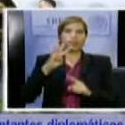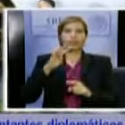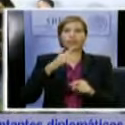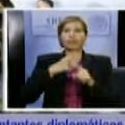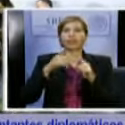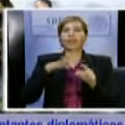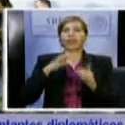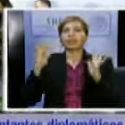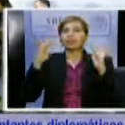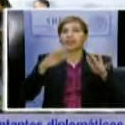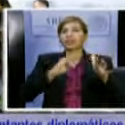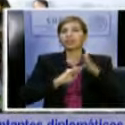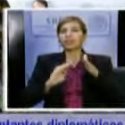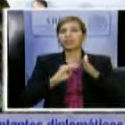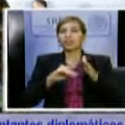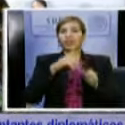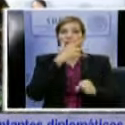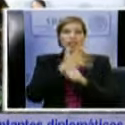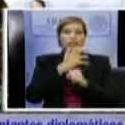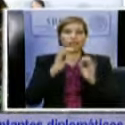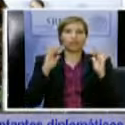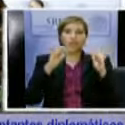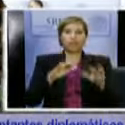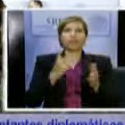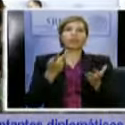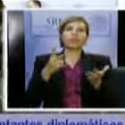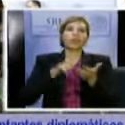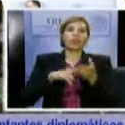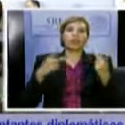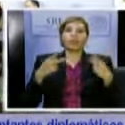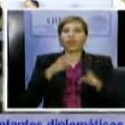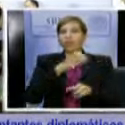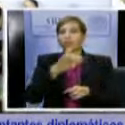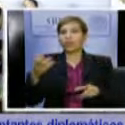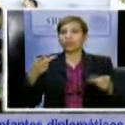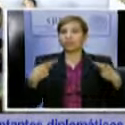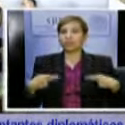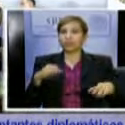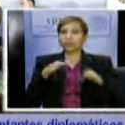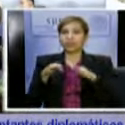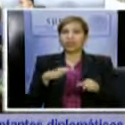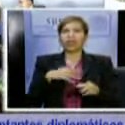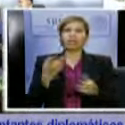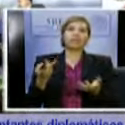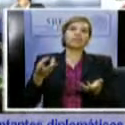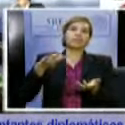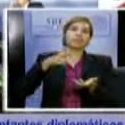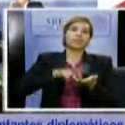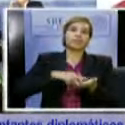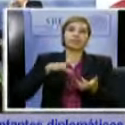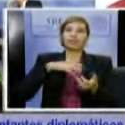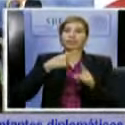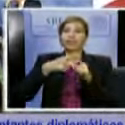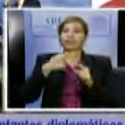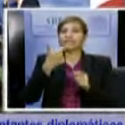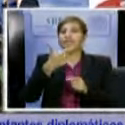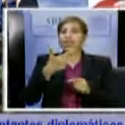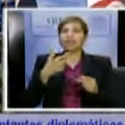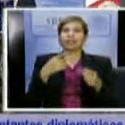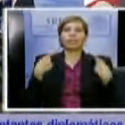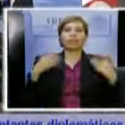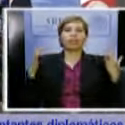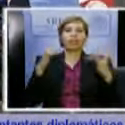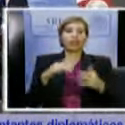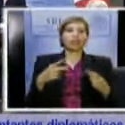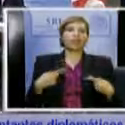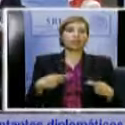campo-ciudad en los Estados Unidos, se duplica la población rural, pero se multiplica por 7 la población urbana. Entonces empieza a haber